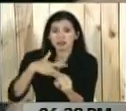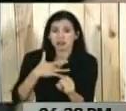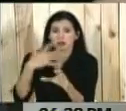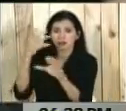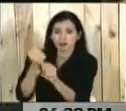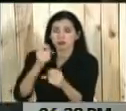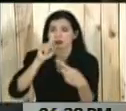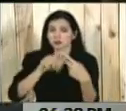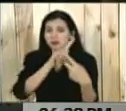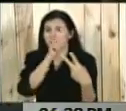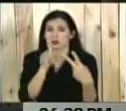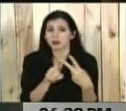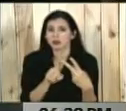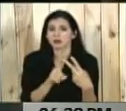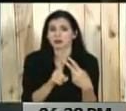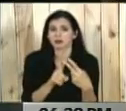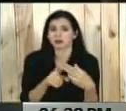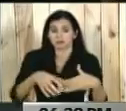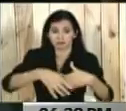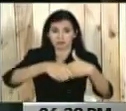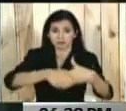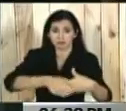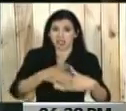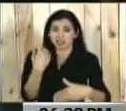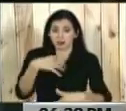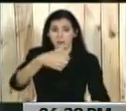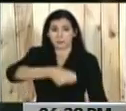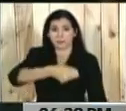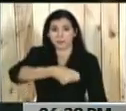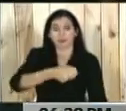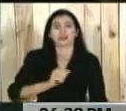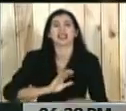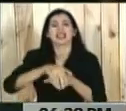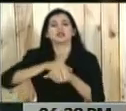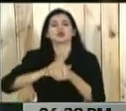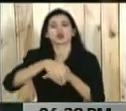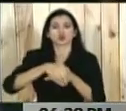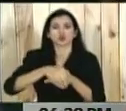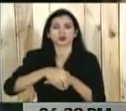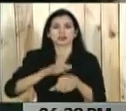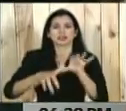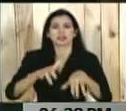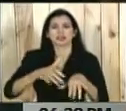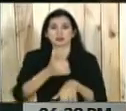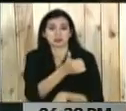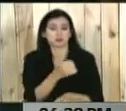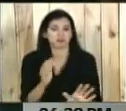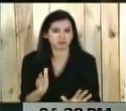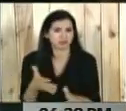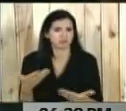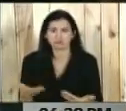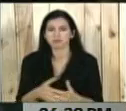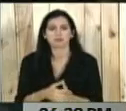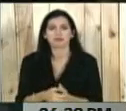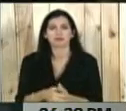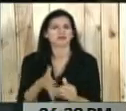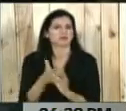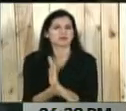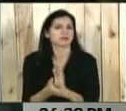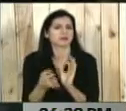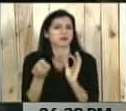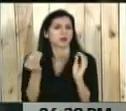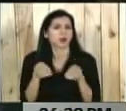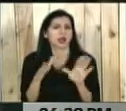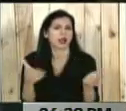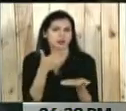uno. El otro, un apretón de manos en el día de ayer a Jesús Torrealba, qué sé yo. Y finalmente, bueno, nada,